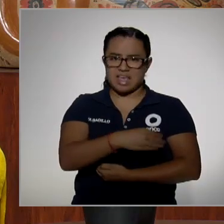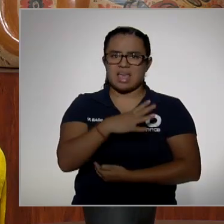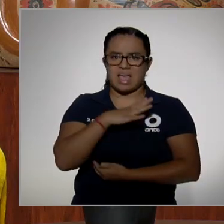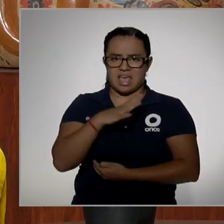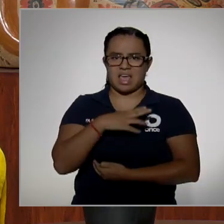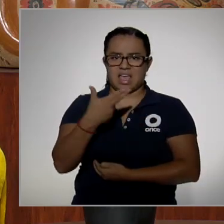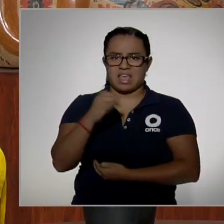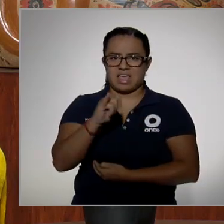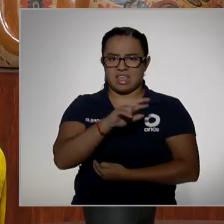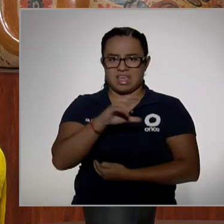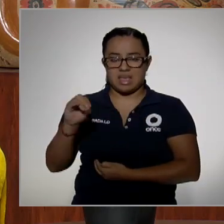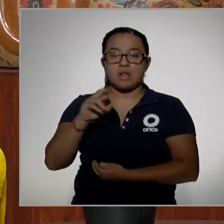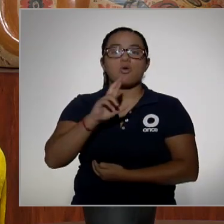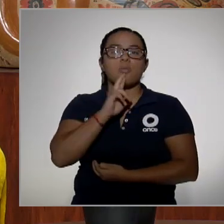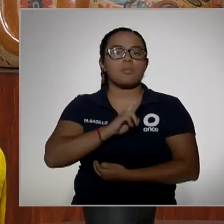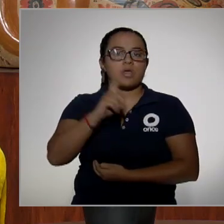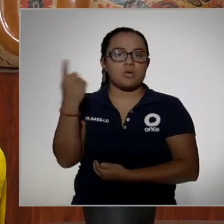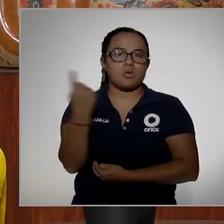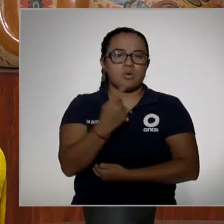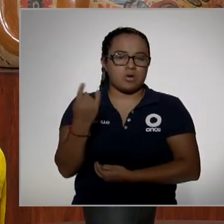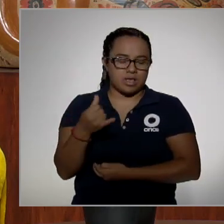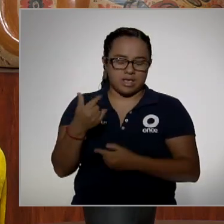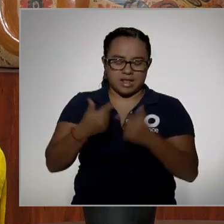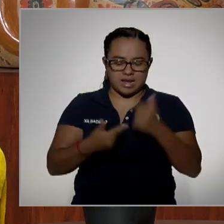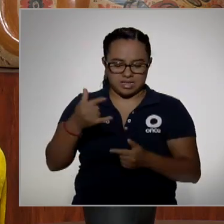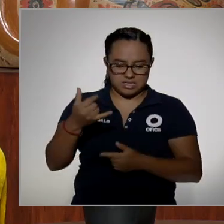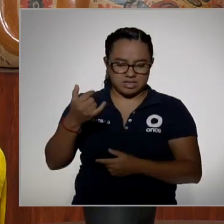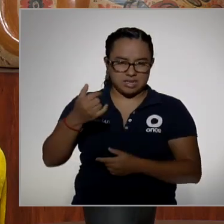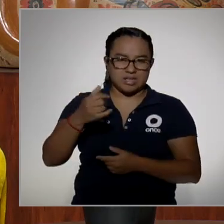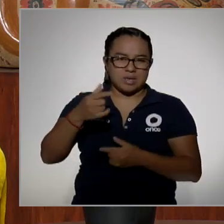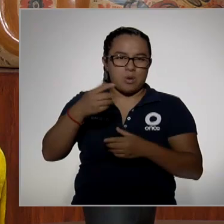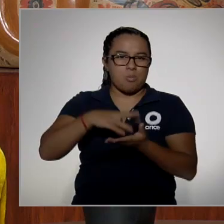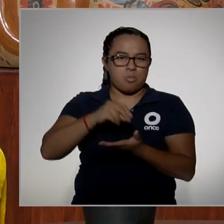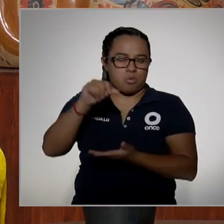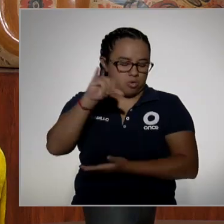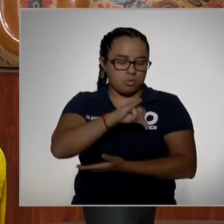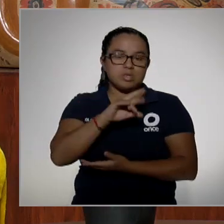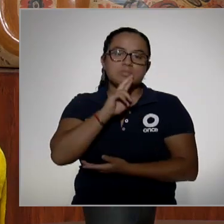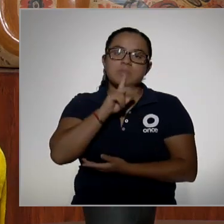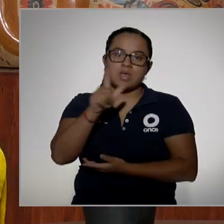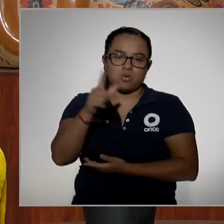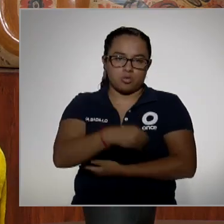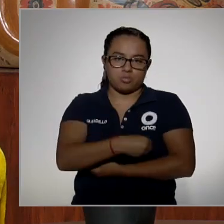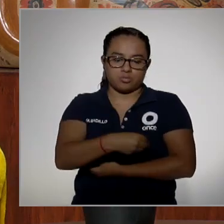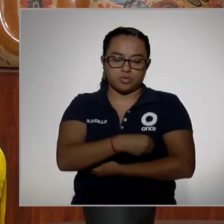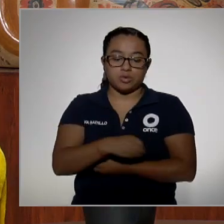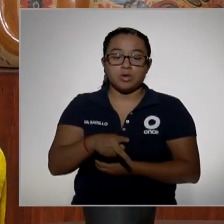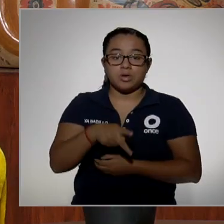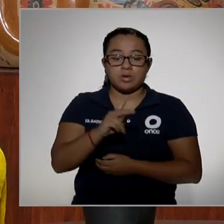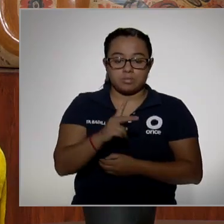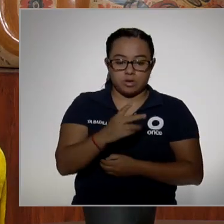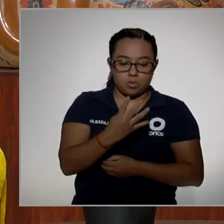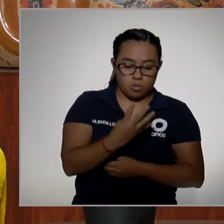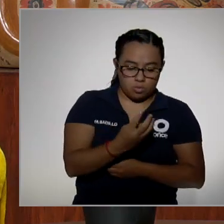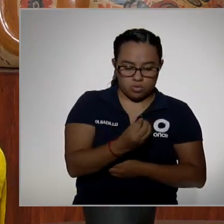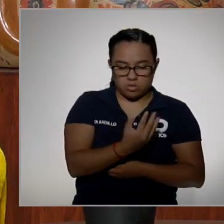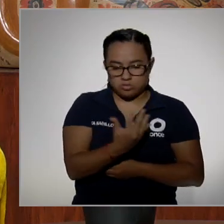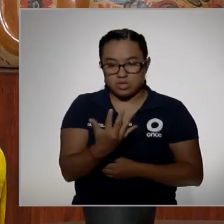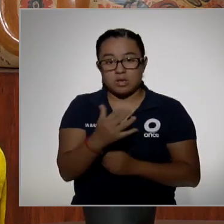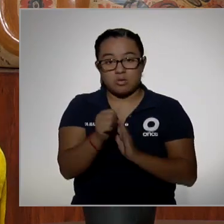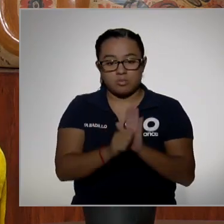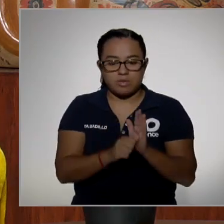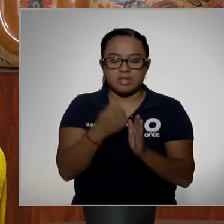hierro y se absorbe mejor que las fórmulas o la leche de vaca el inicio de la dieta alrededor del cuarto a quinto mes es muy